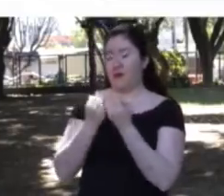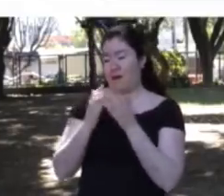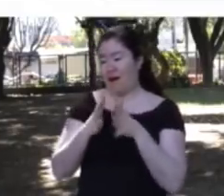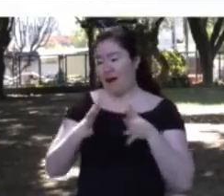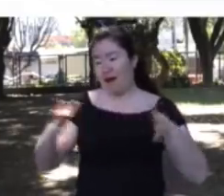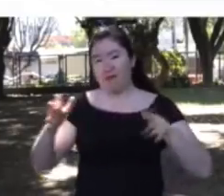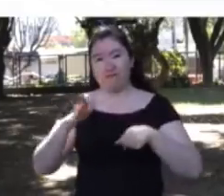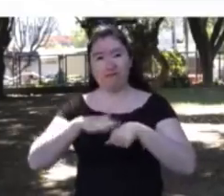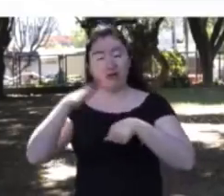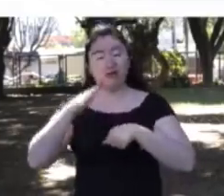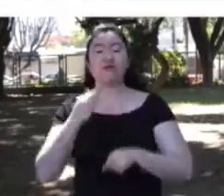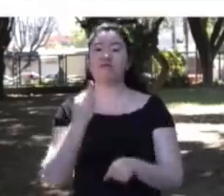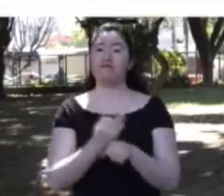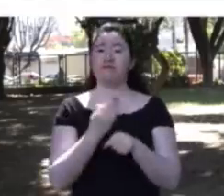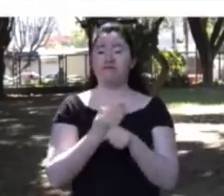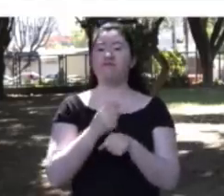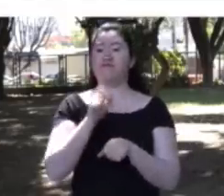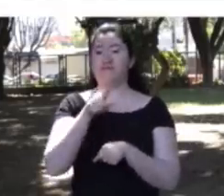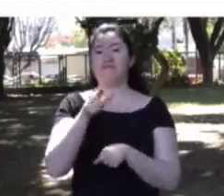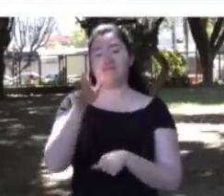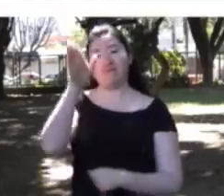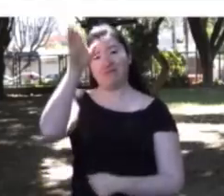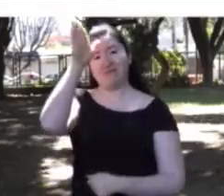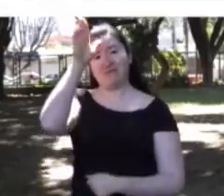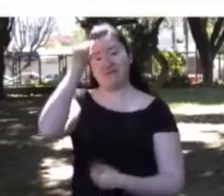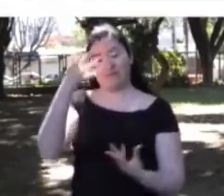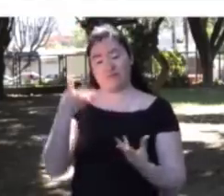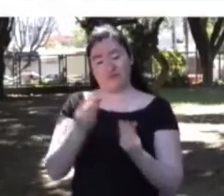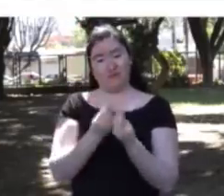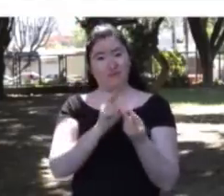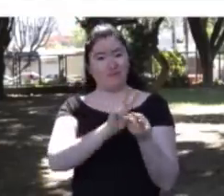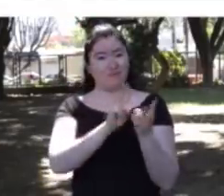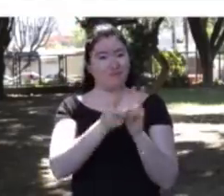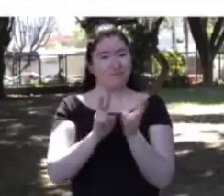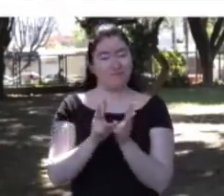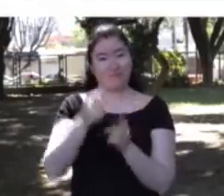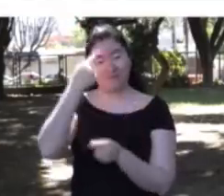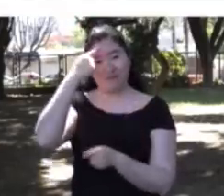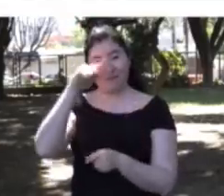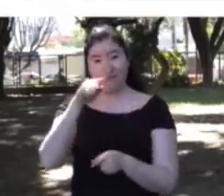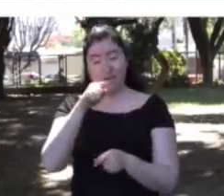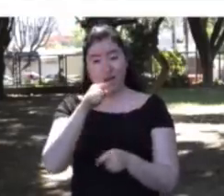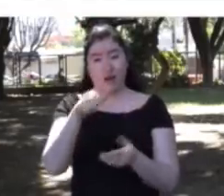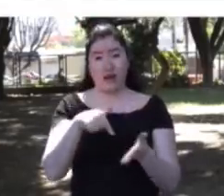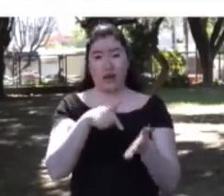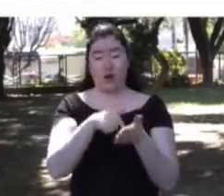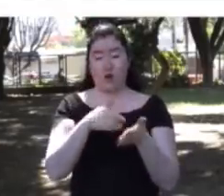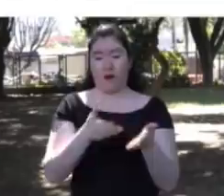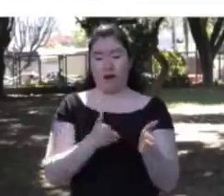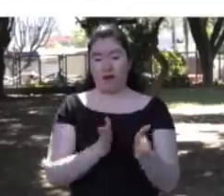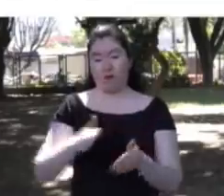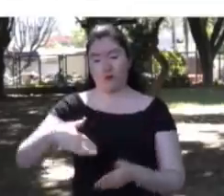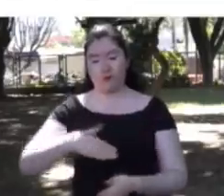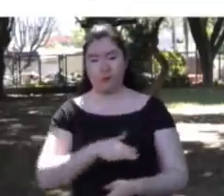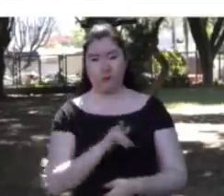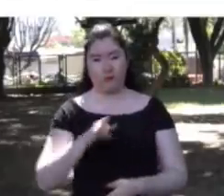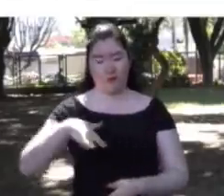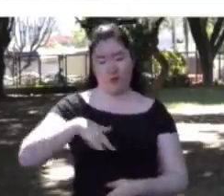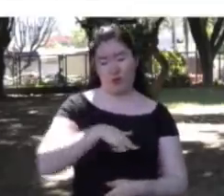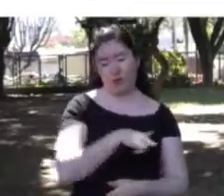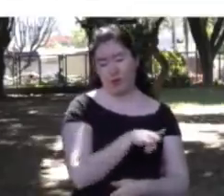estación. Estas son de las conciliaciones que se hicieron con los vecinos en cuanto a construir unas bahías, que esto fue lo último que